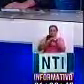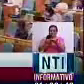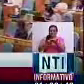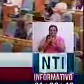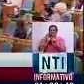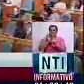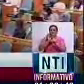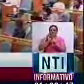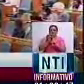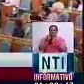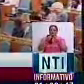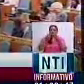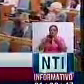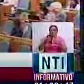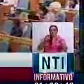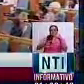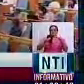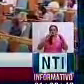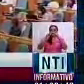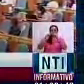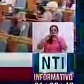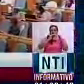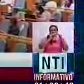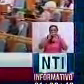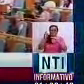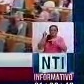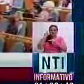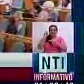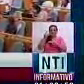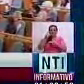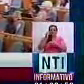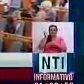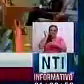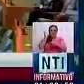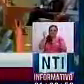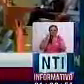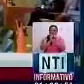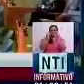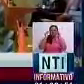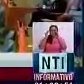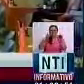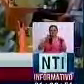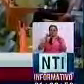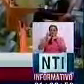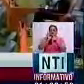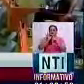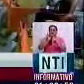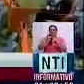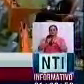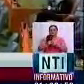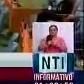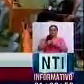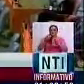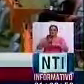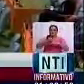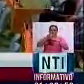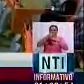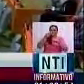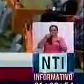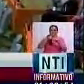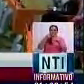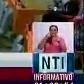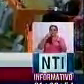de igualdad de género y empoderamiento de mujeres y niñas fue el principal tema abordado en este foro virtual. La representante del